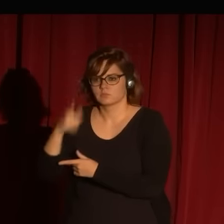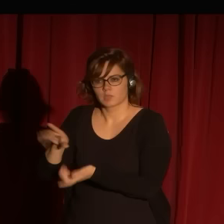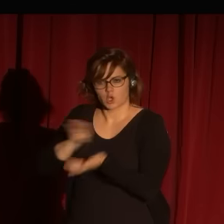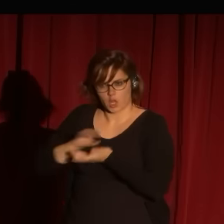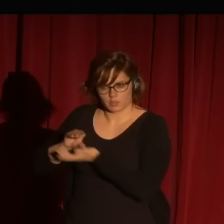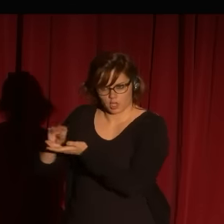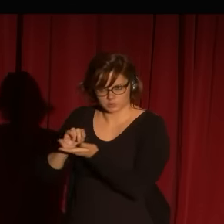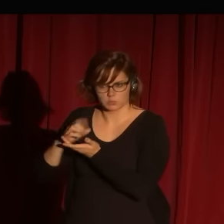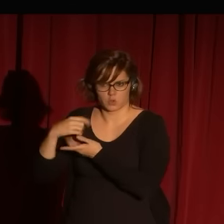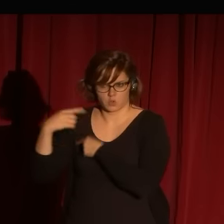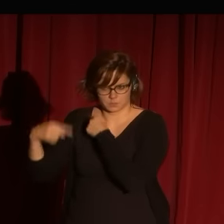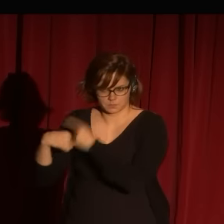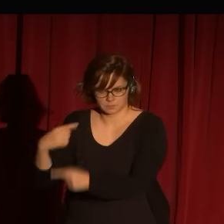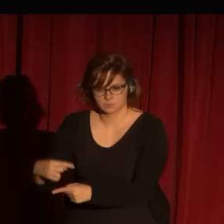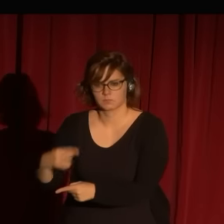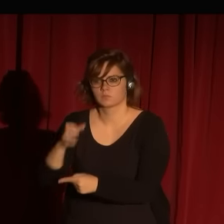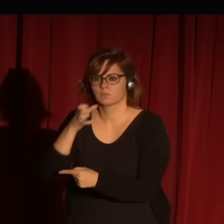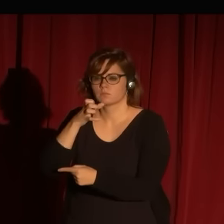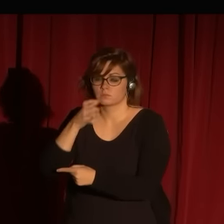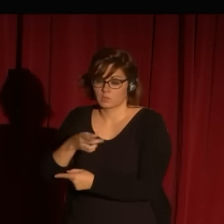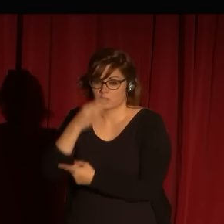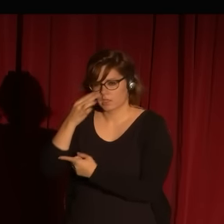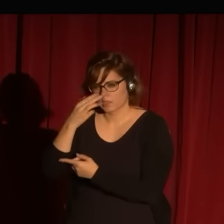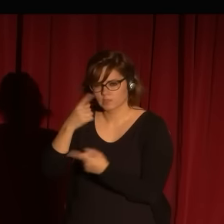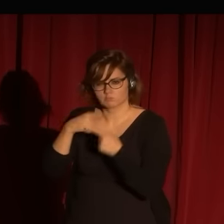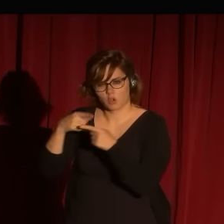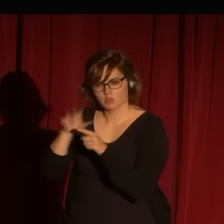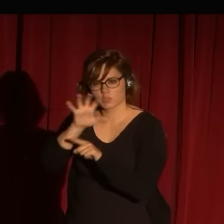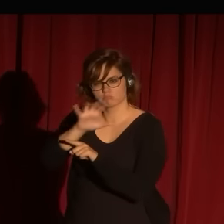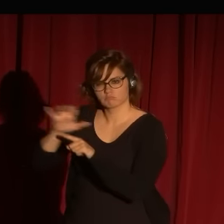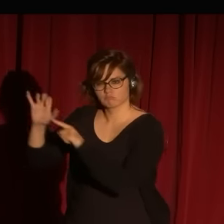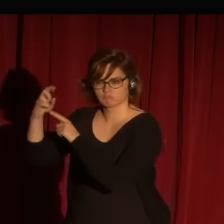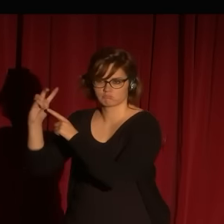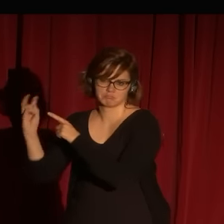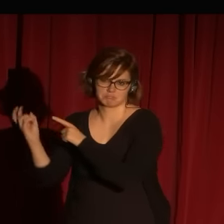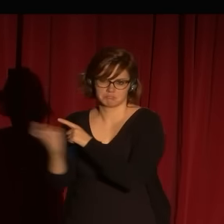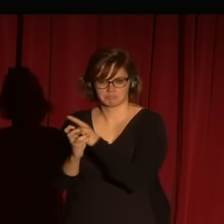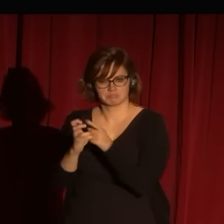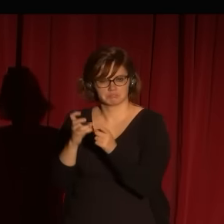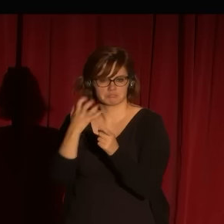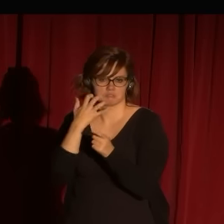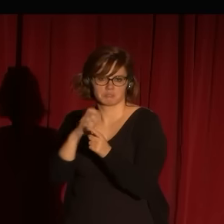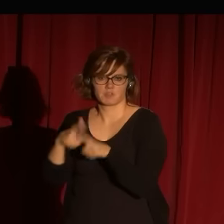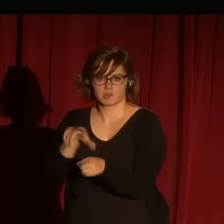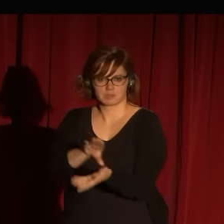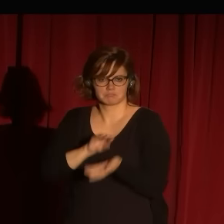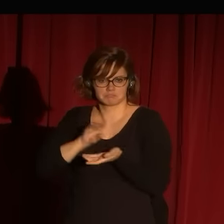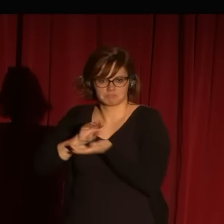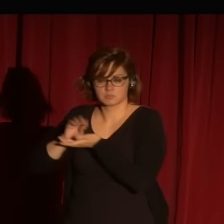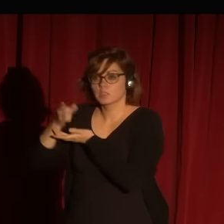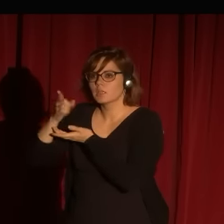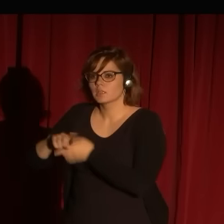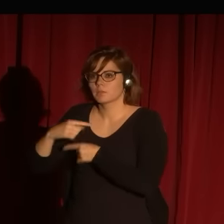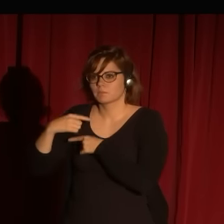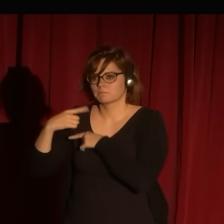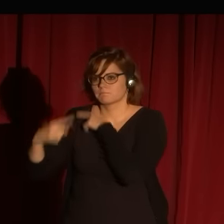coleccionismo del interés por juntar por traer cosas de lugares exóticos y diferentes pero pensar también que son Herederos de